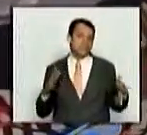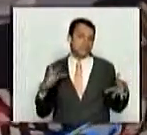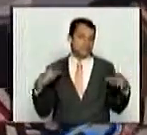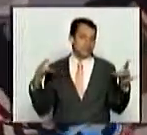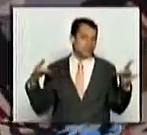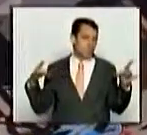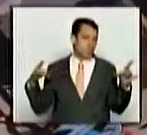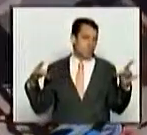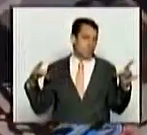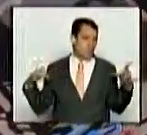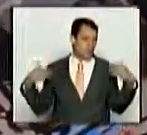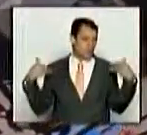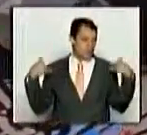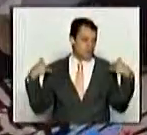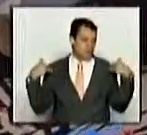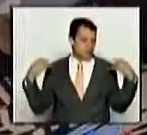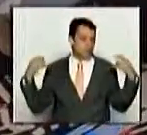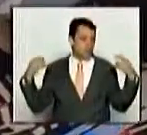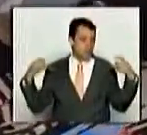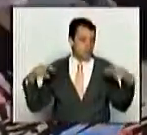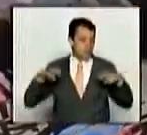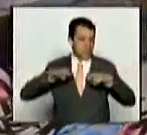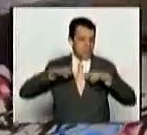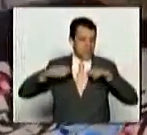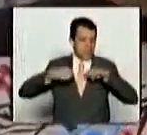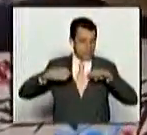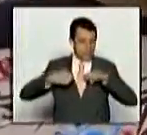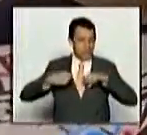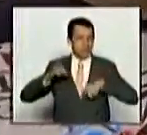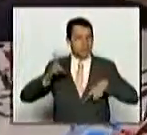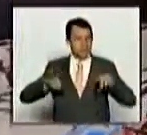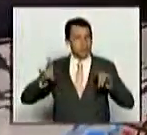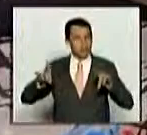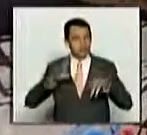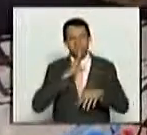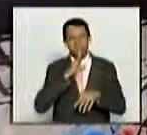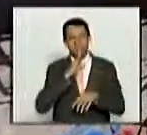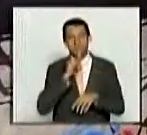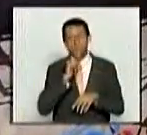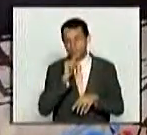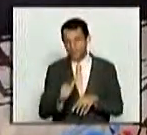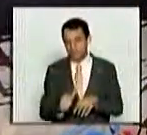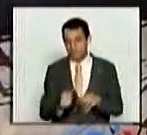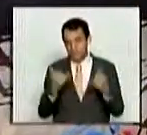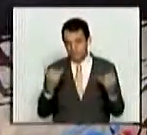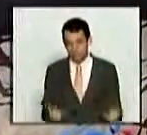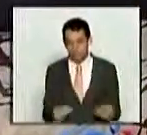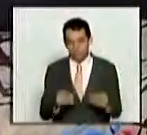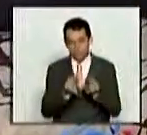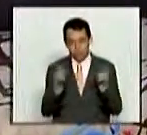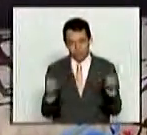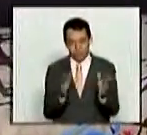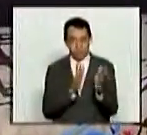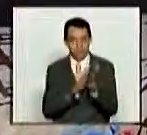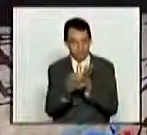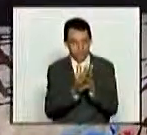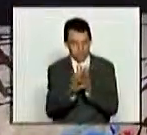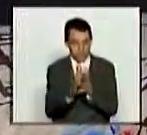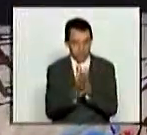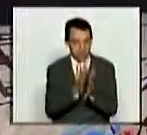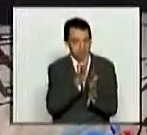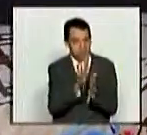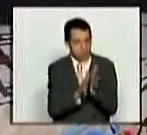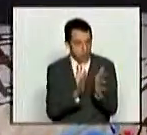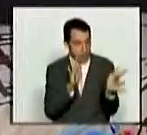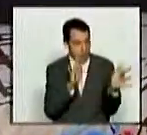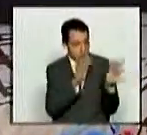a tener ciertos espasmos y esto genera dolor. Por lo tanto, esta manipulación lo que está